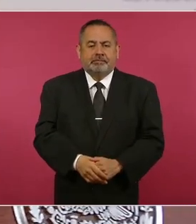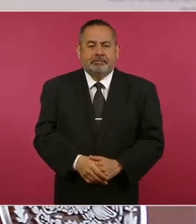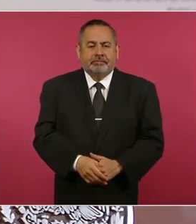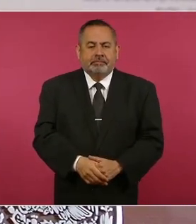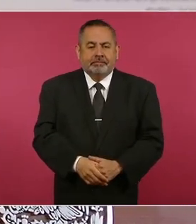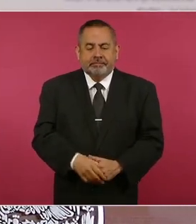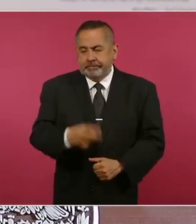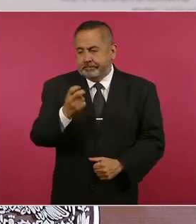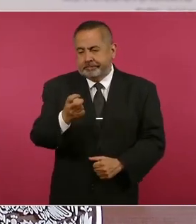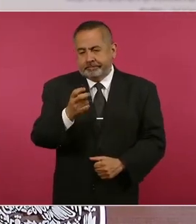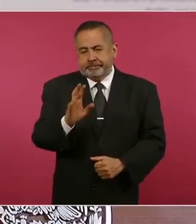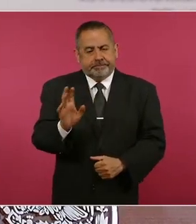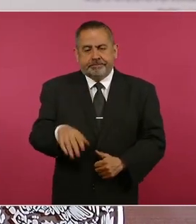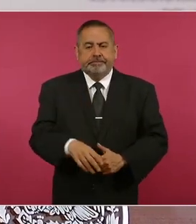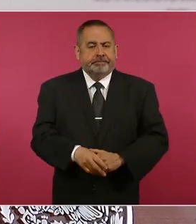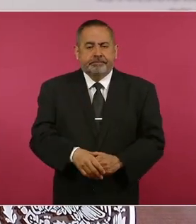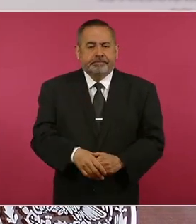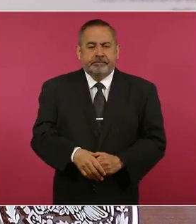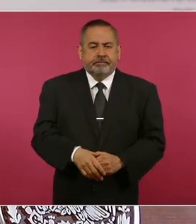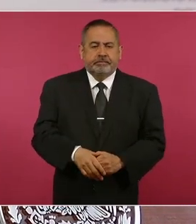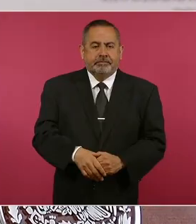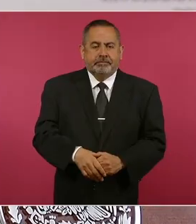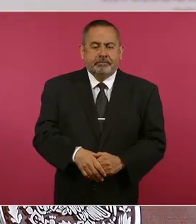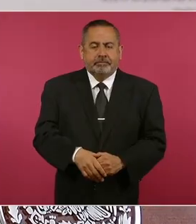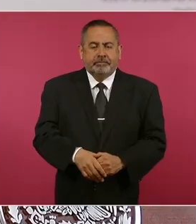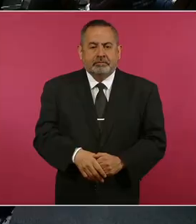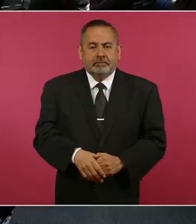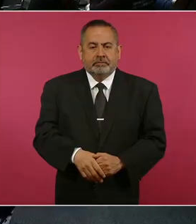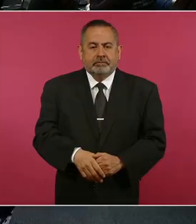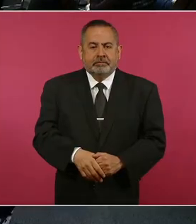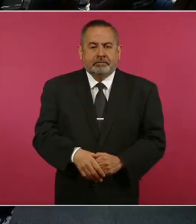Eso es